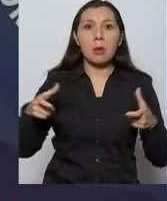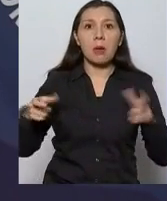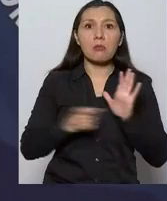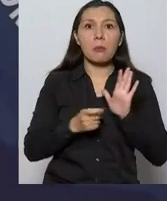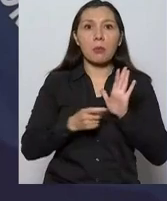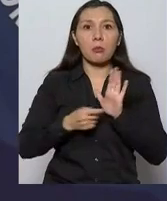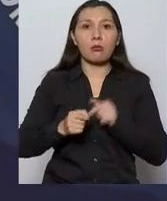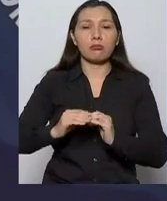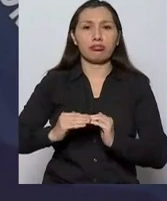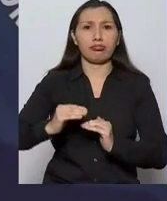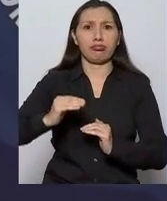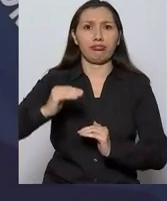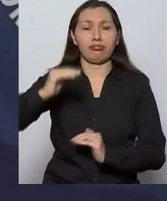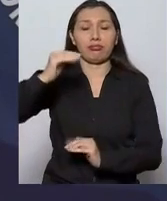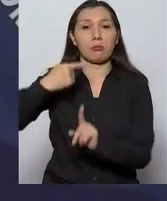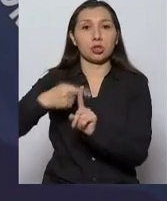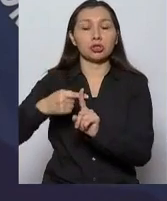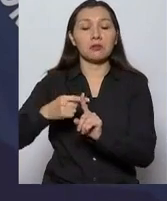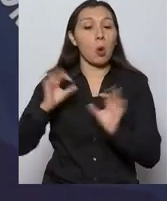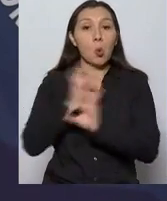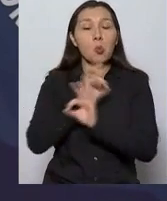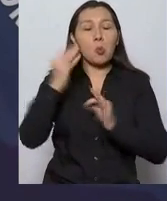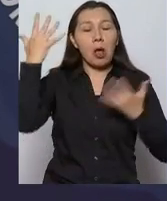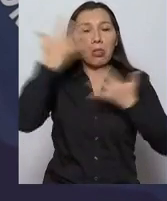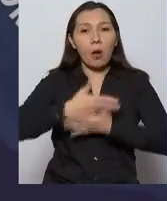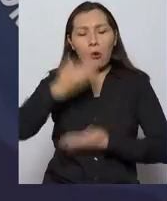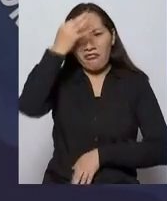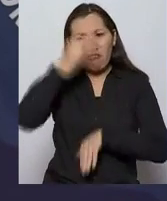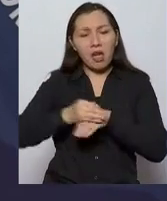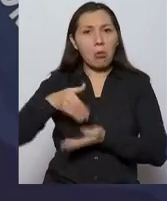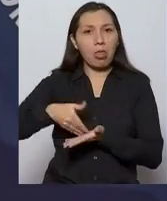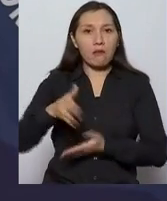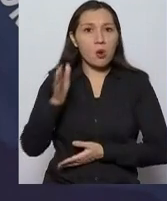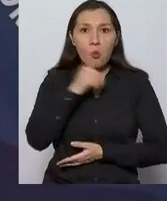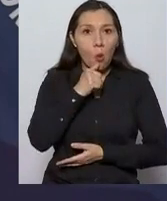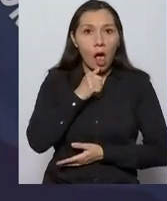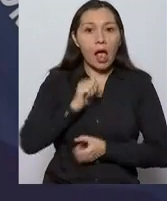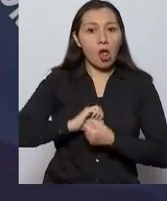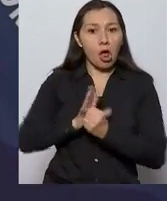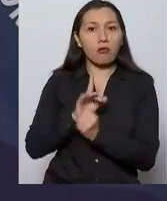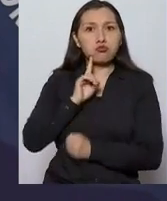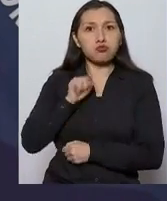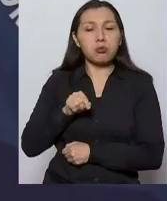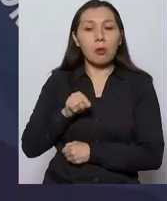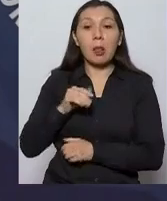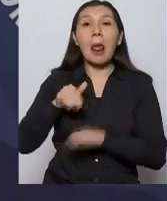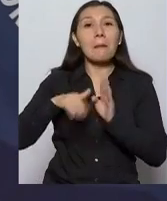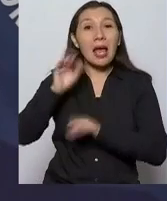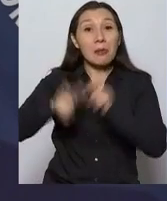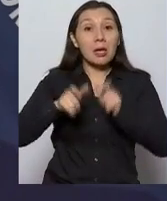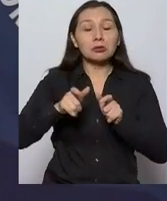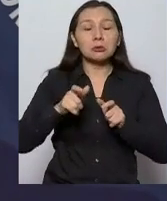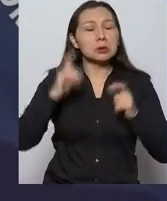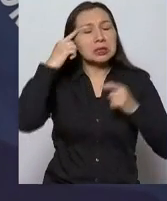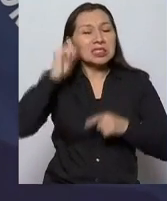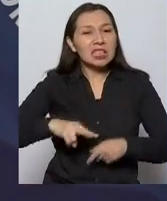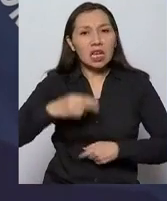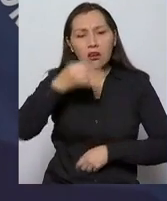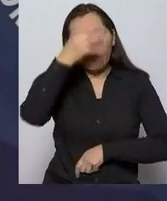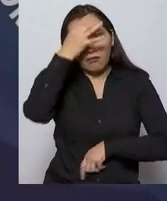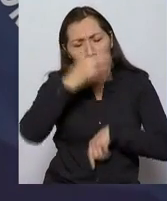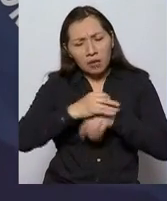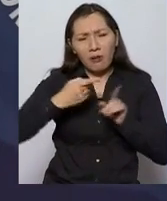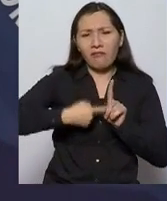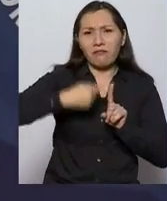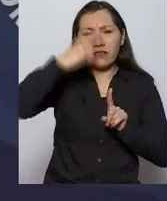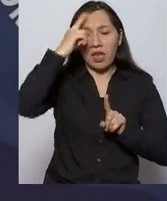casos positivos asintomáticos, dado que la mayoría de la población, entendemos, evoluciona sin síntomas en esta enfermedad, que